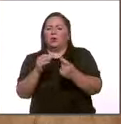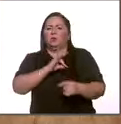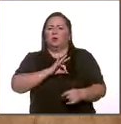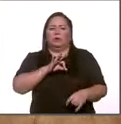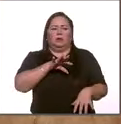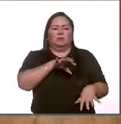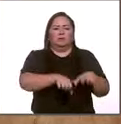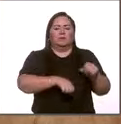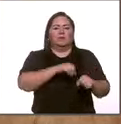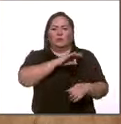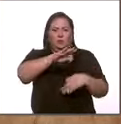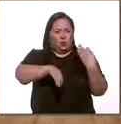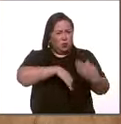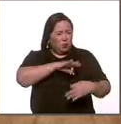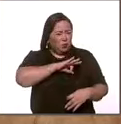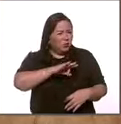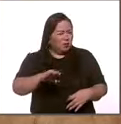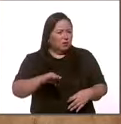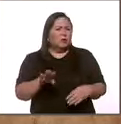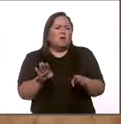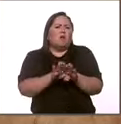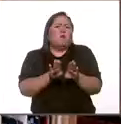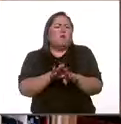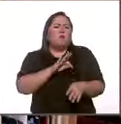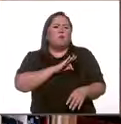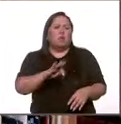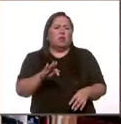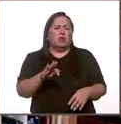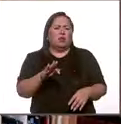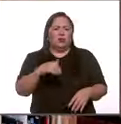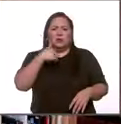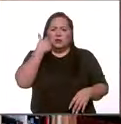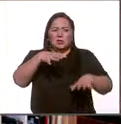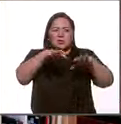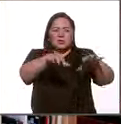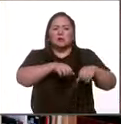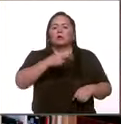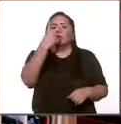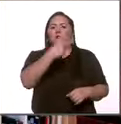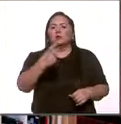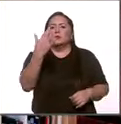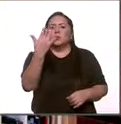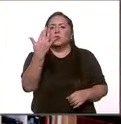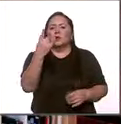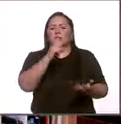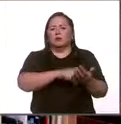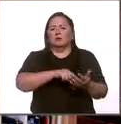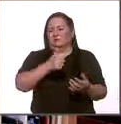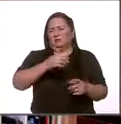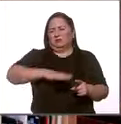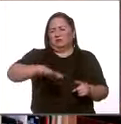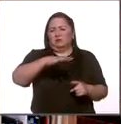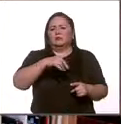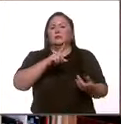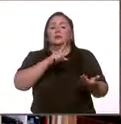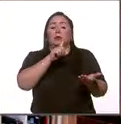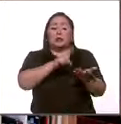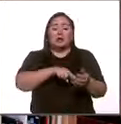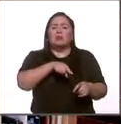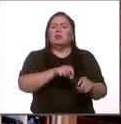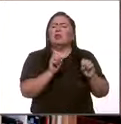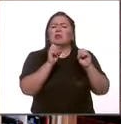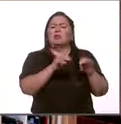flanqueando a todos? ¿Cómo se pueden enajenar 250 leguas de costa, dejando en